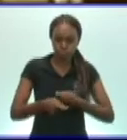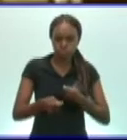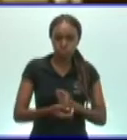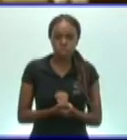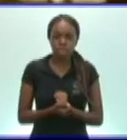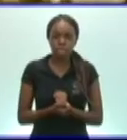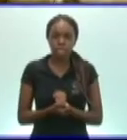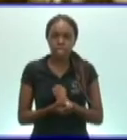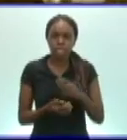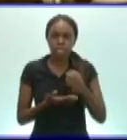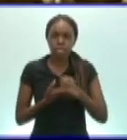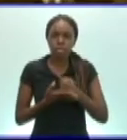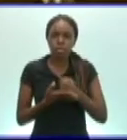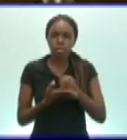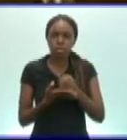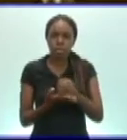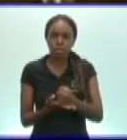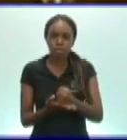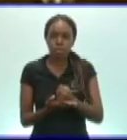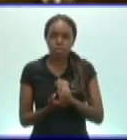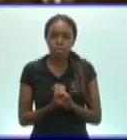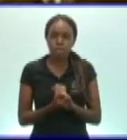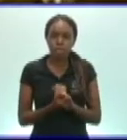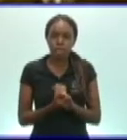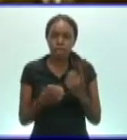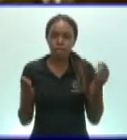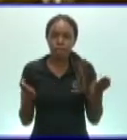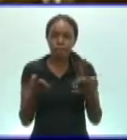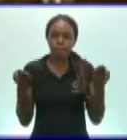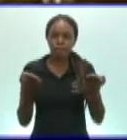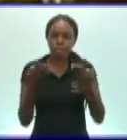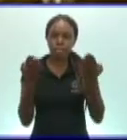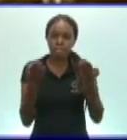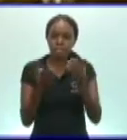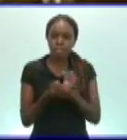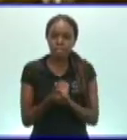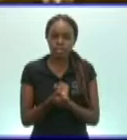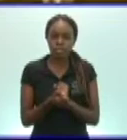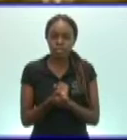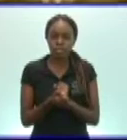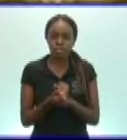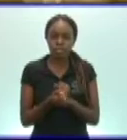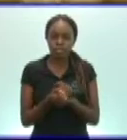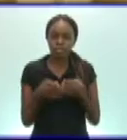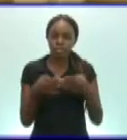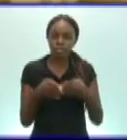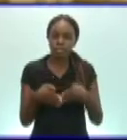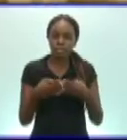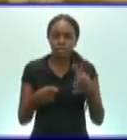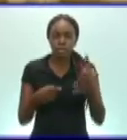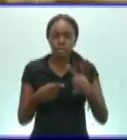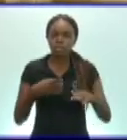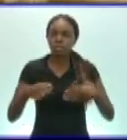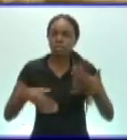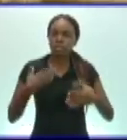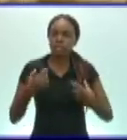impide participar en la fundación de la Sociedad Filarmónica de Manzanillo y en otras actividades